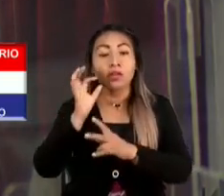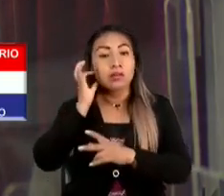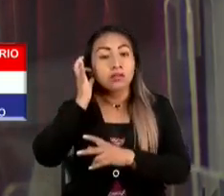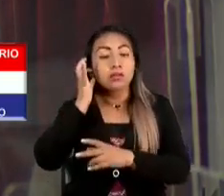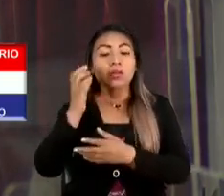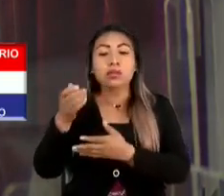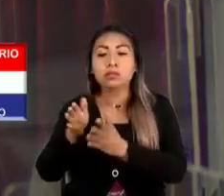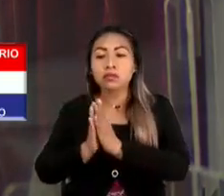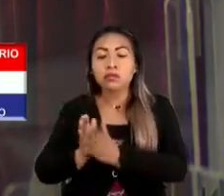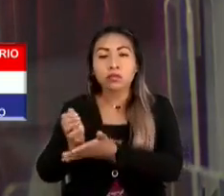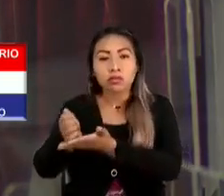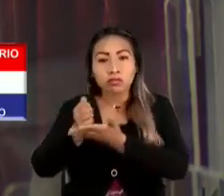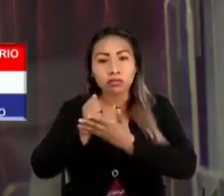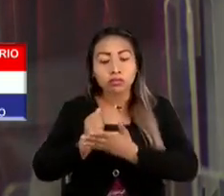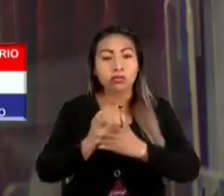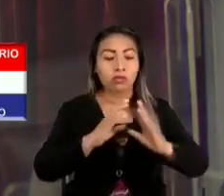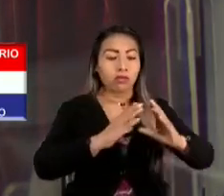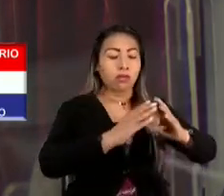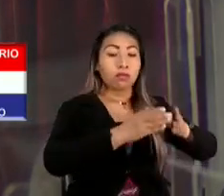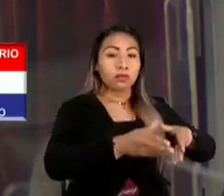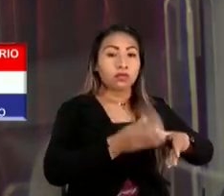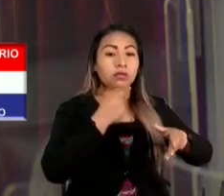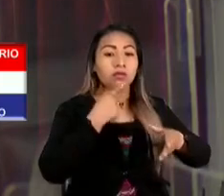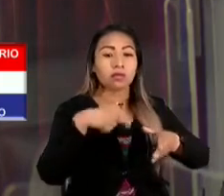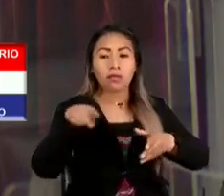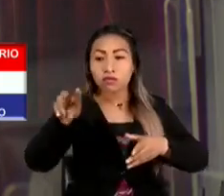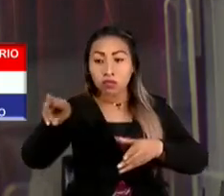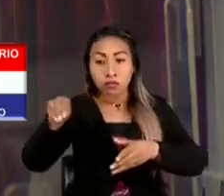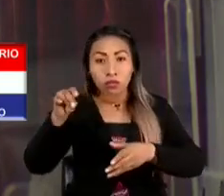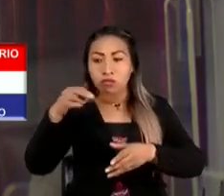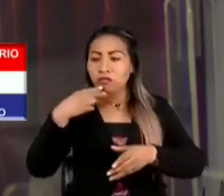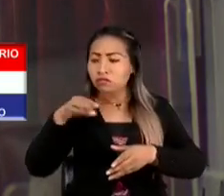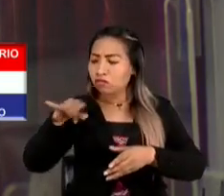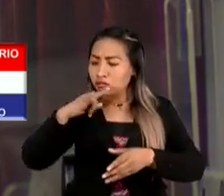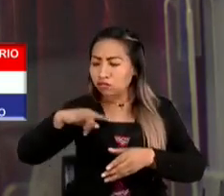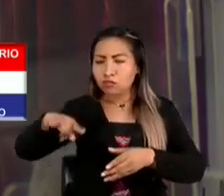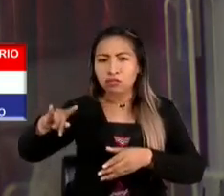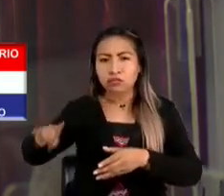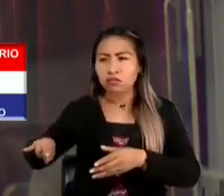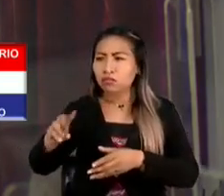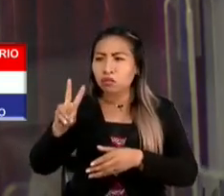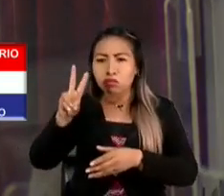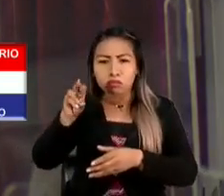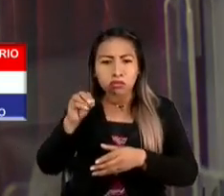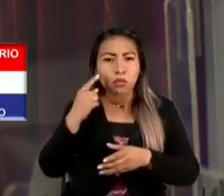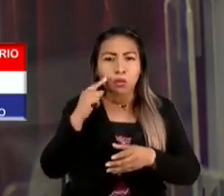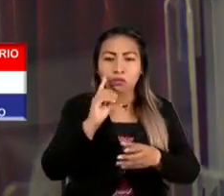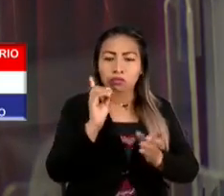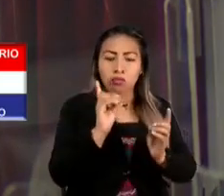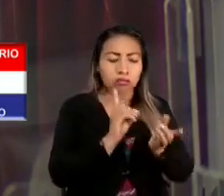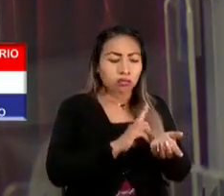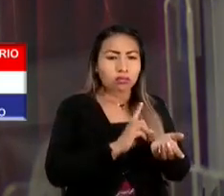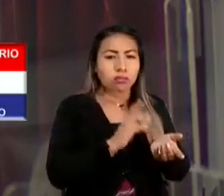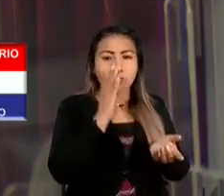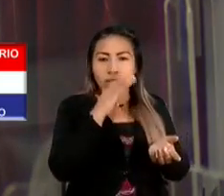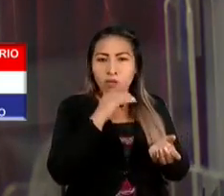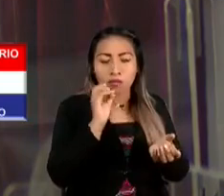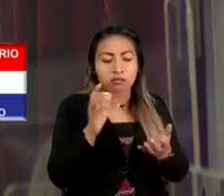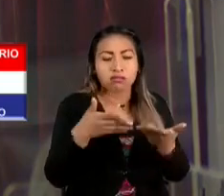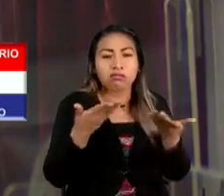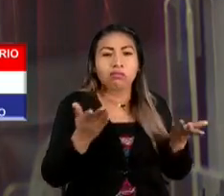la Familia, ha señalado que estos niños no están recibiendo la atención médica, no tienen